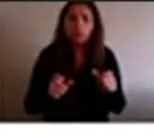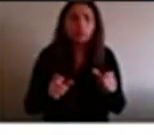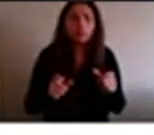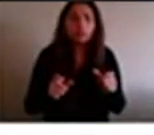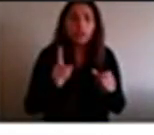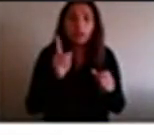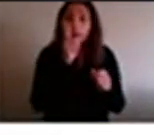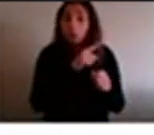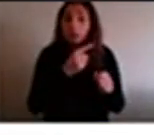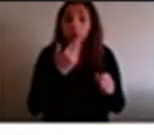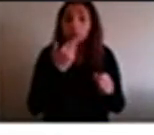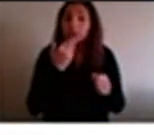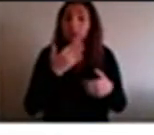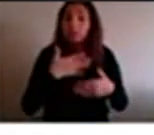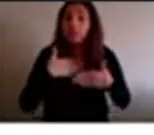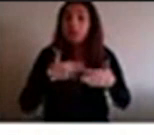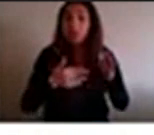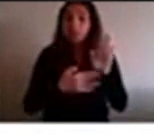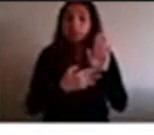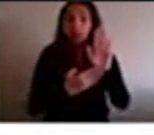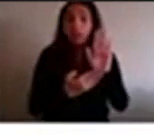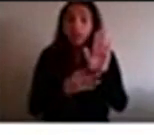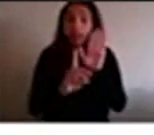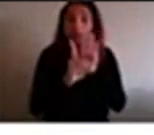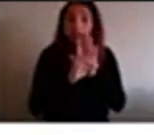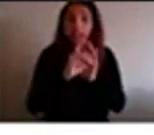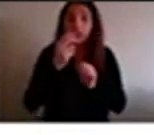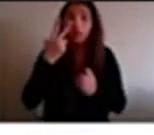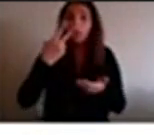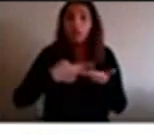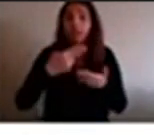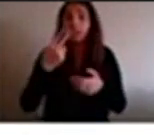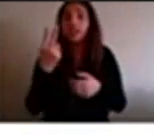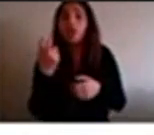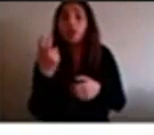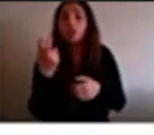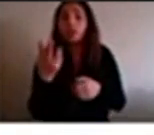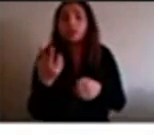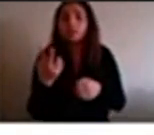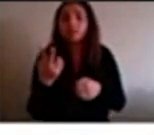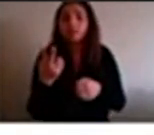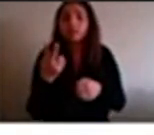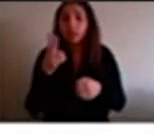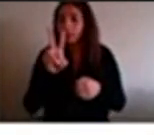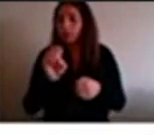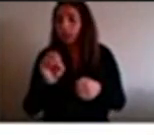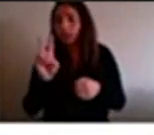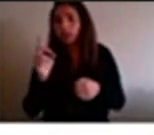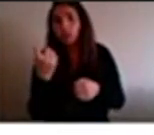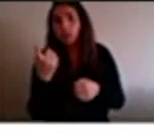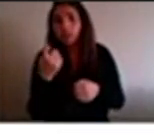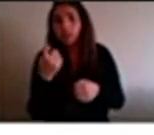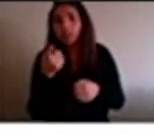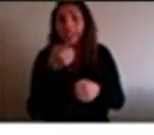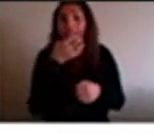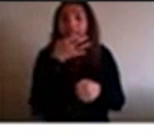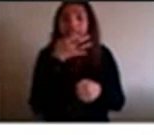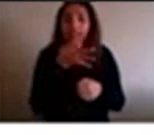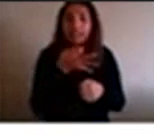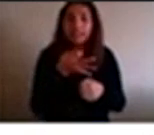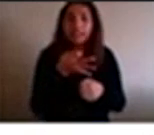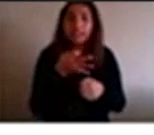último, les quiero mostrar pues, que el decreto 2011 establece la cuota de vinculación de personas con discapacidad en el sector